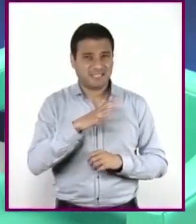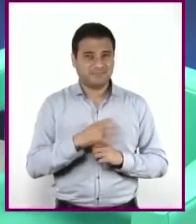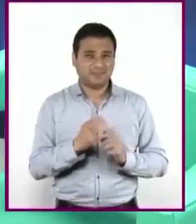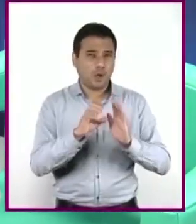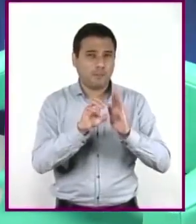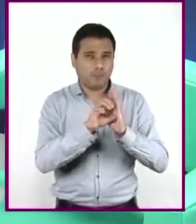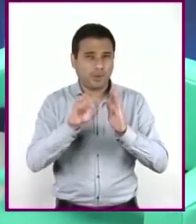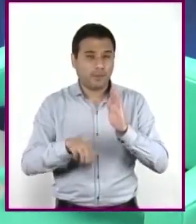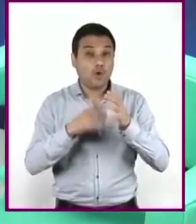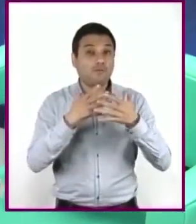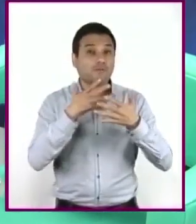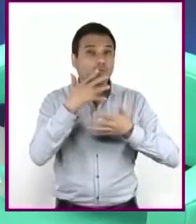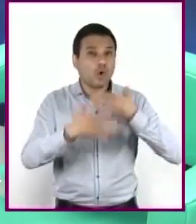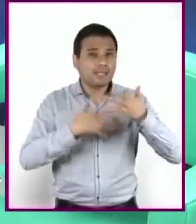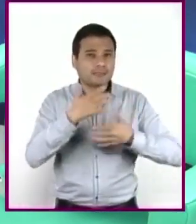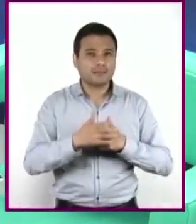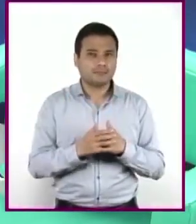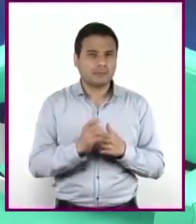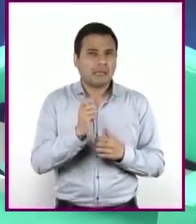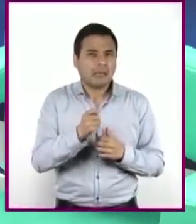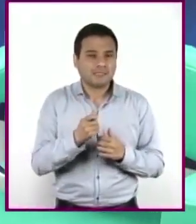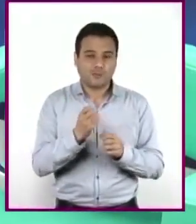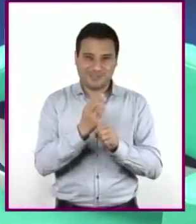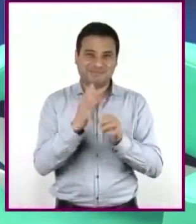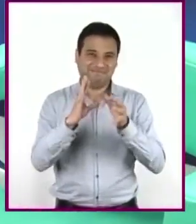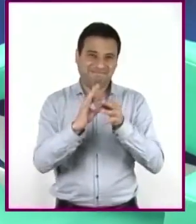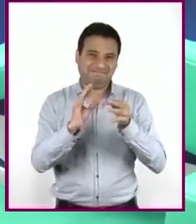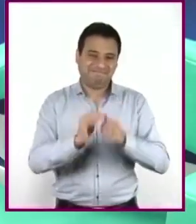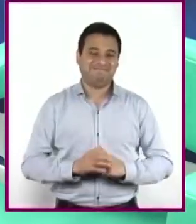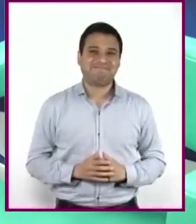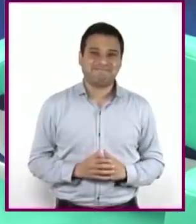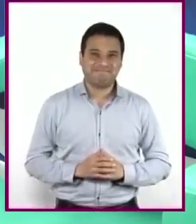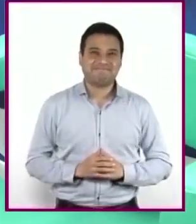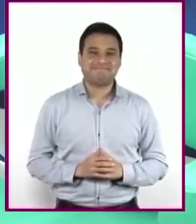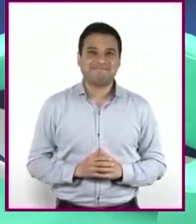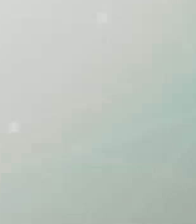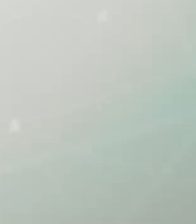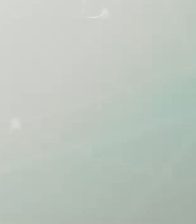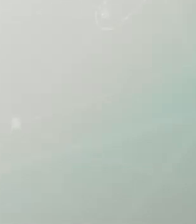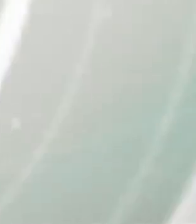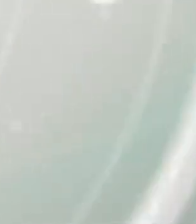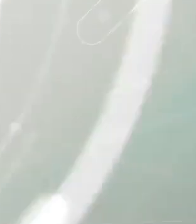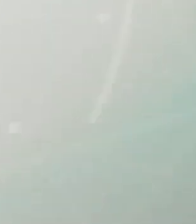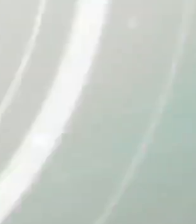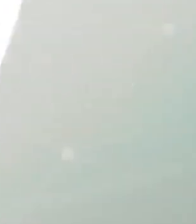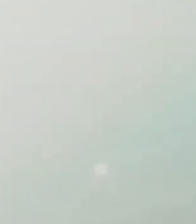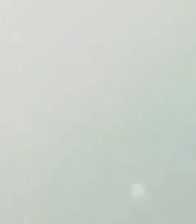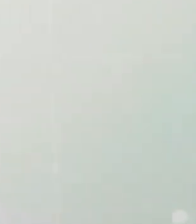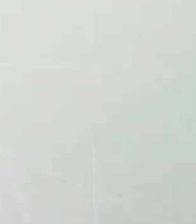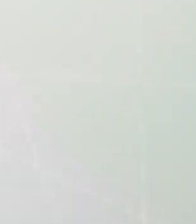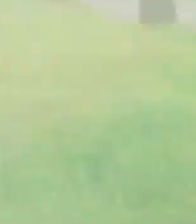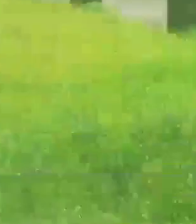violencia es uno de ellos. Descubramos más sobre ella. Esto es Ingéniatelas.